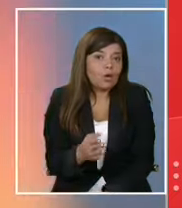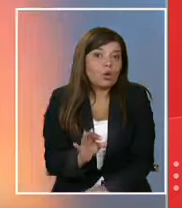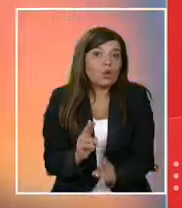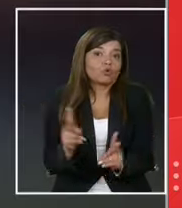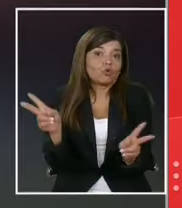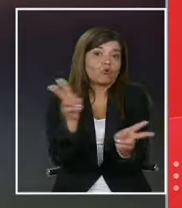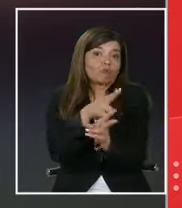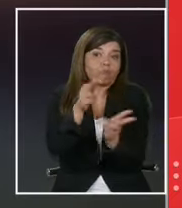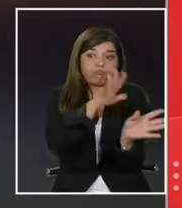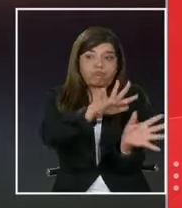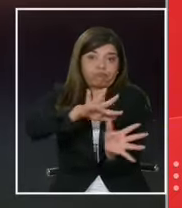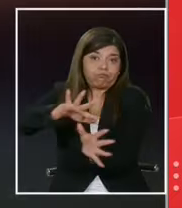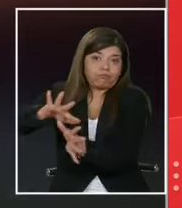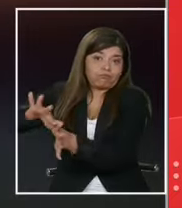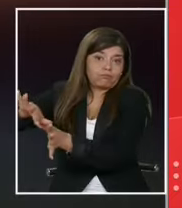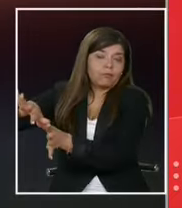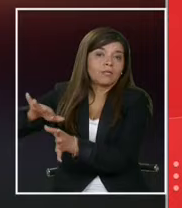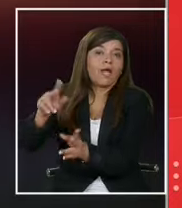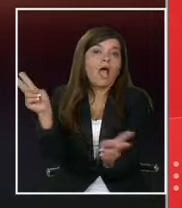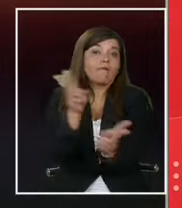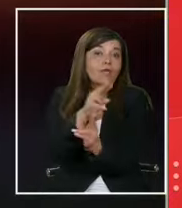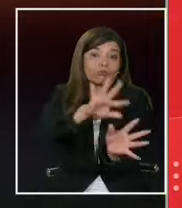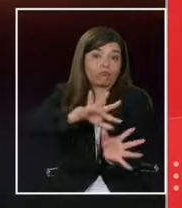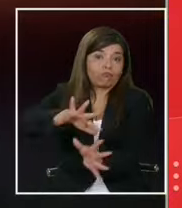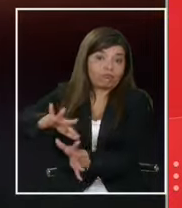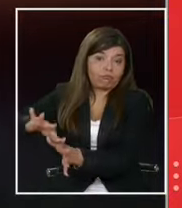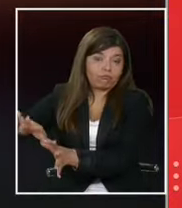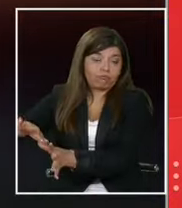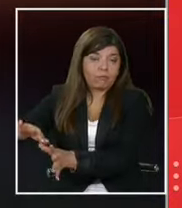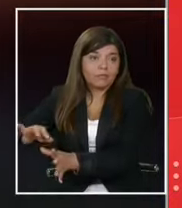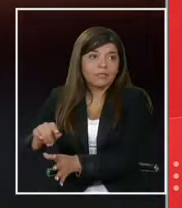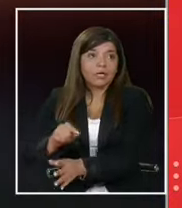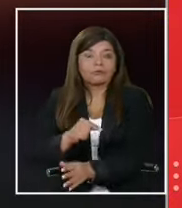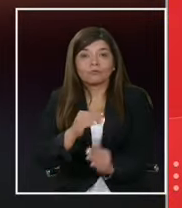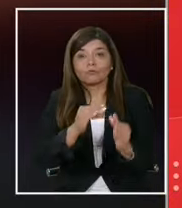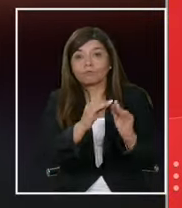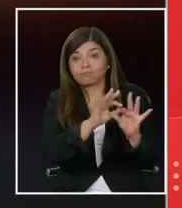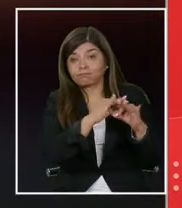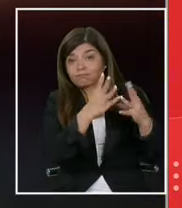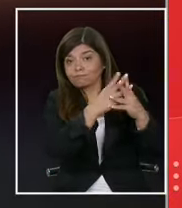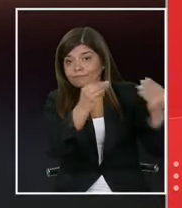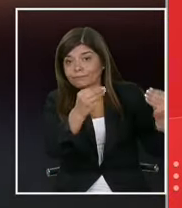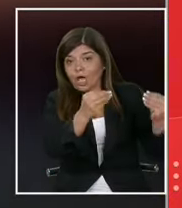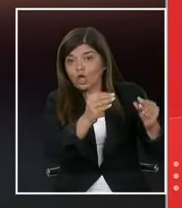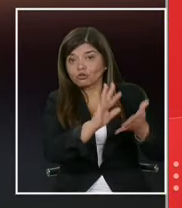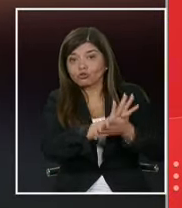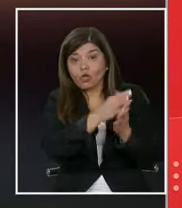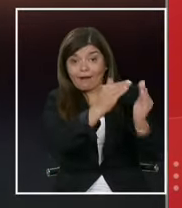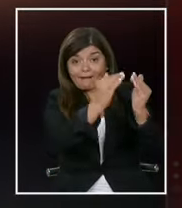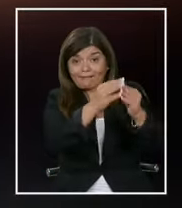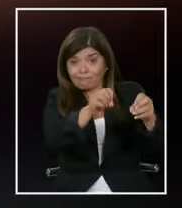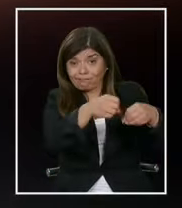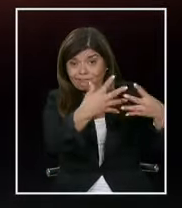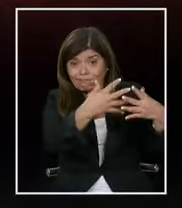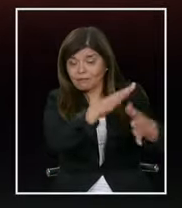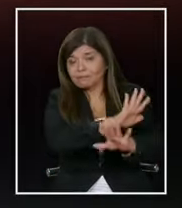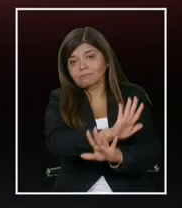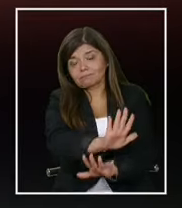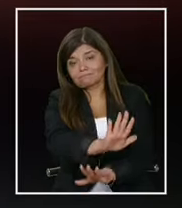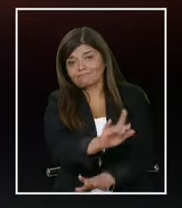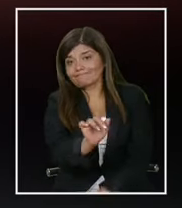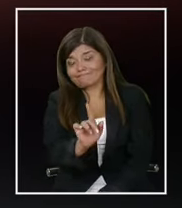que el viento lo volvió, lo sacó para allá, si no se habría desaparecido todo esto abajo, toda la población acá.